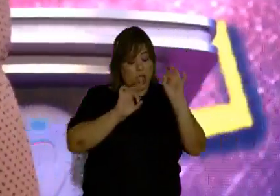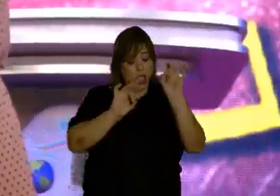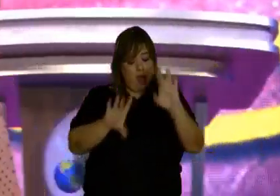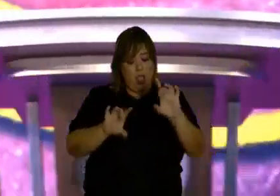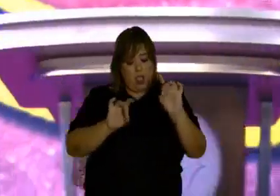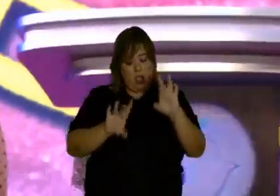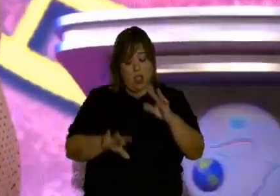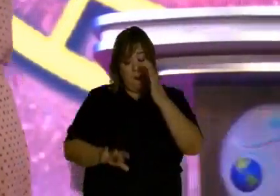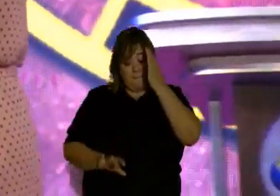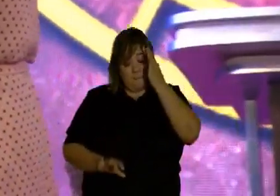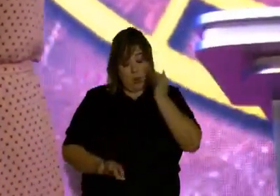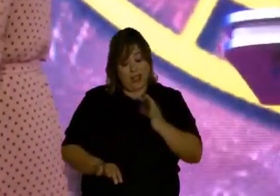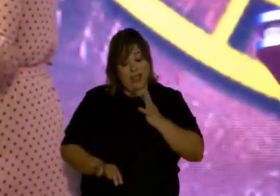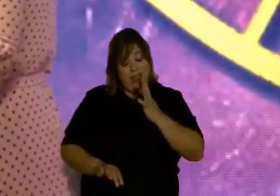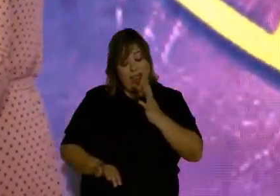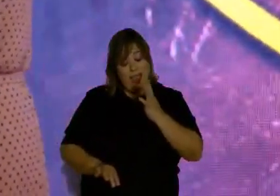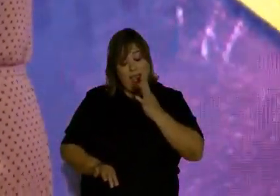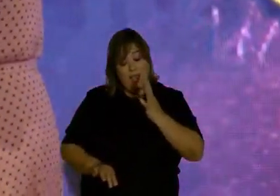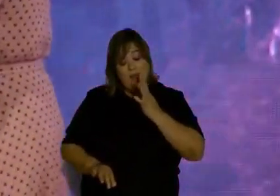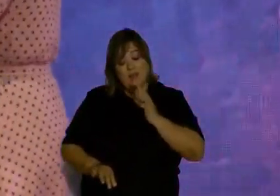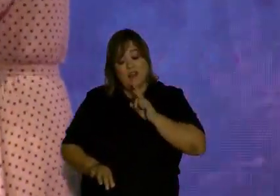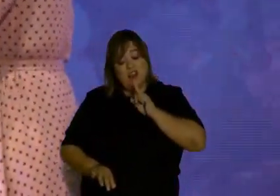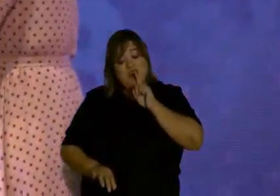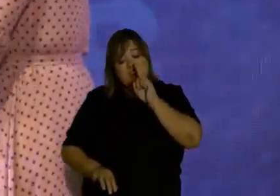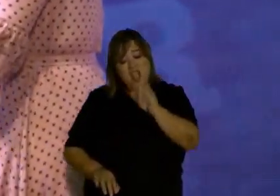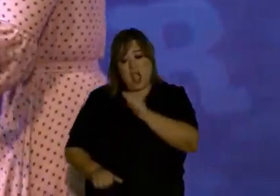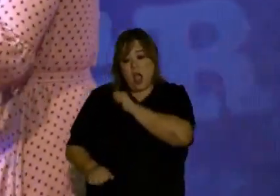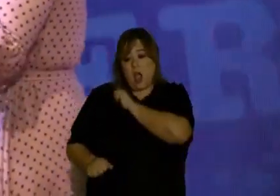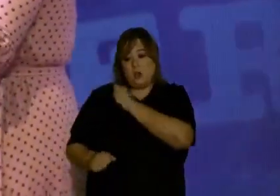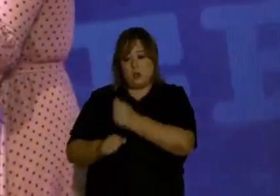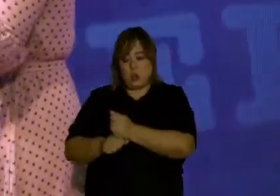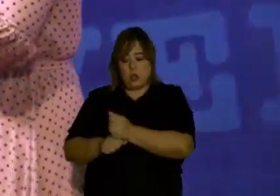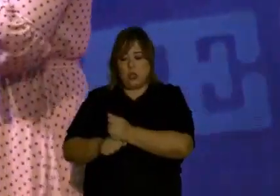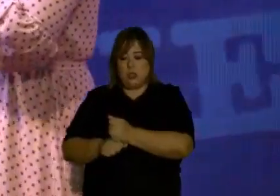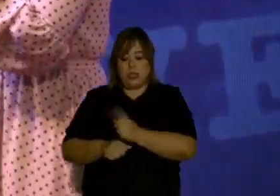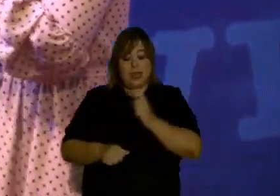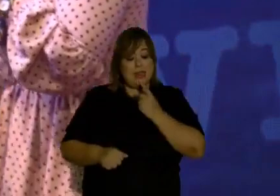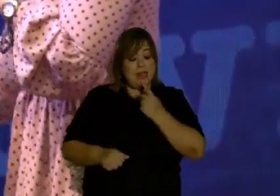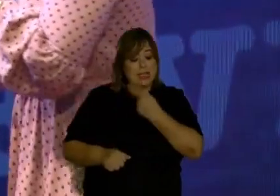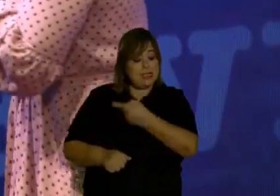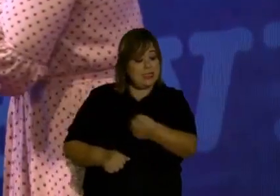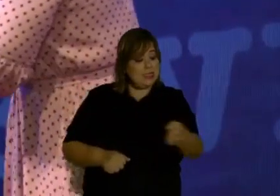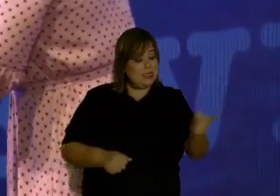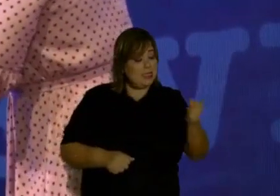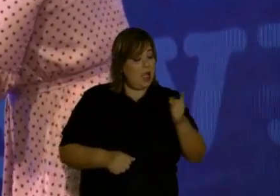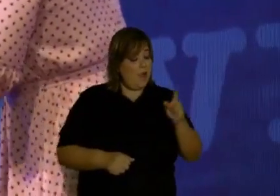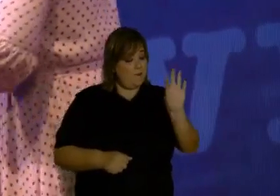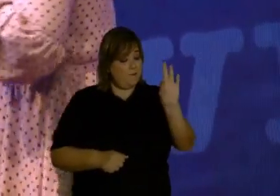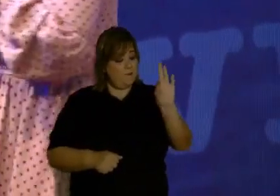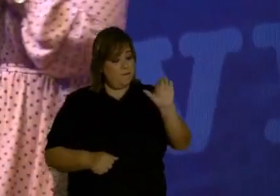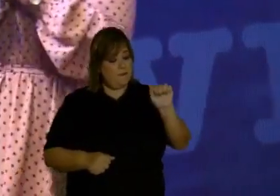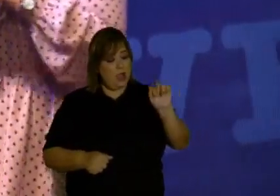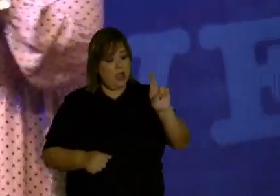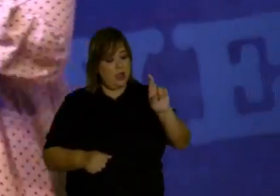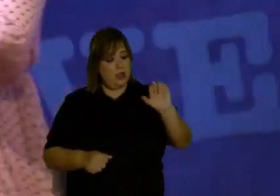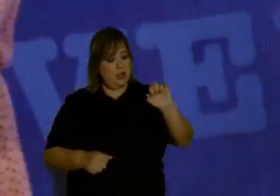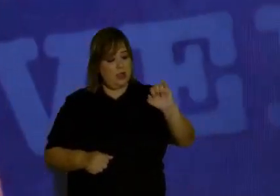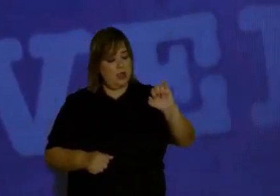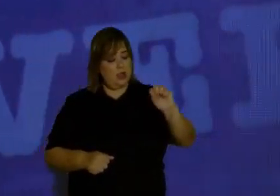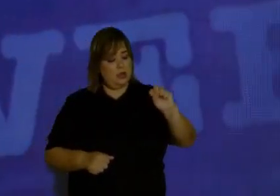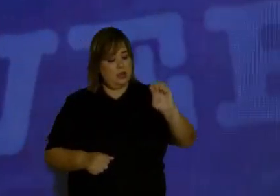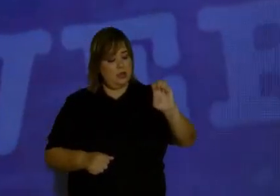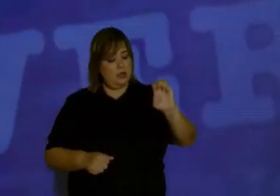quien tenía autoridad y hablaba la verdad. Les decía a los fariseos sepulcros blanqueados. Les